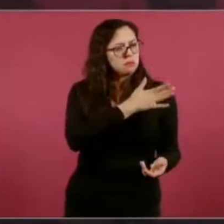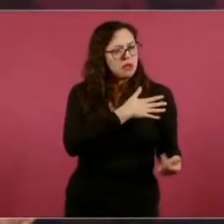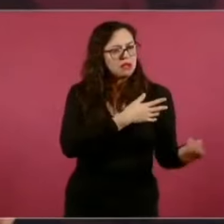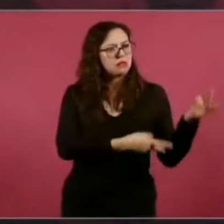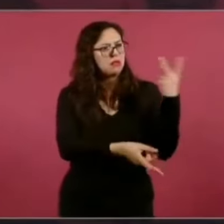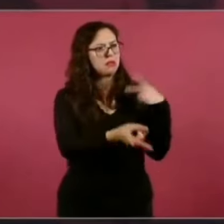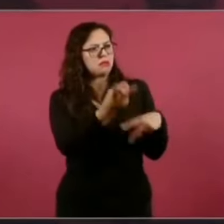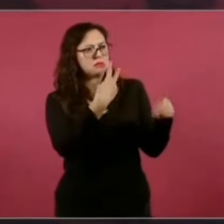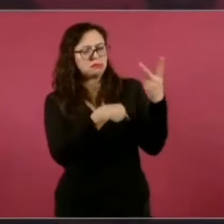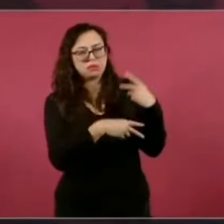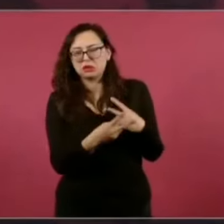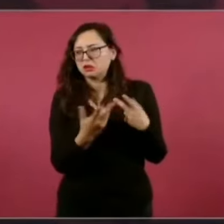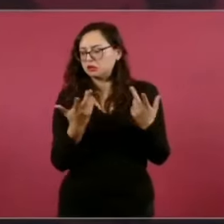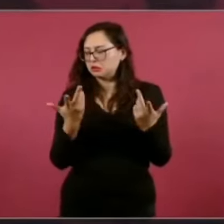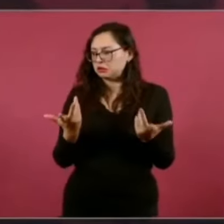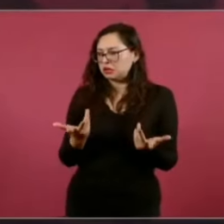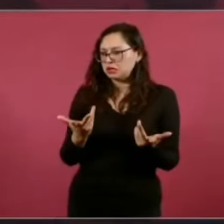ansiosos